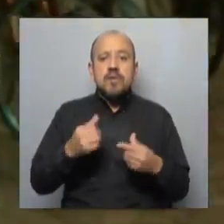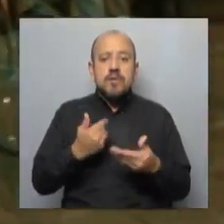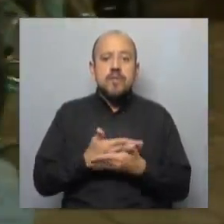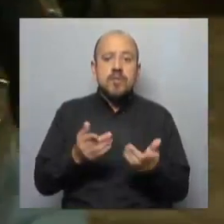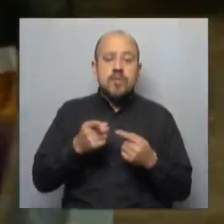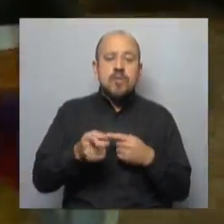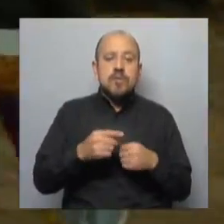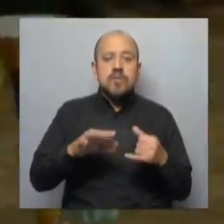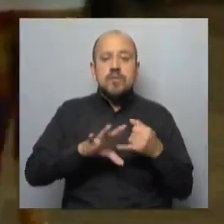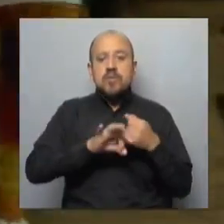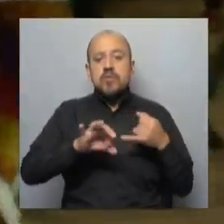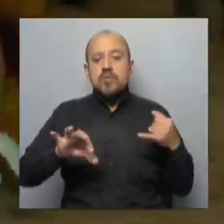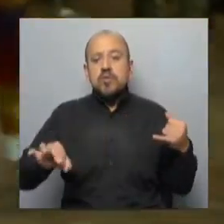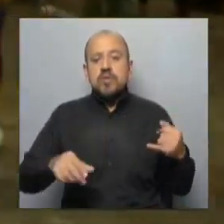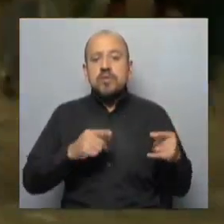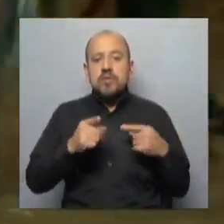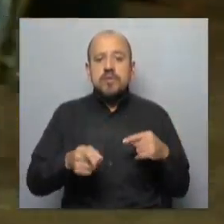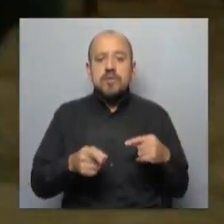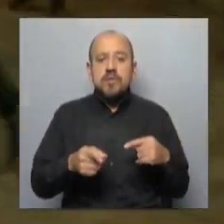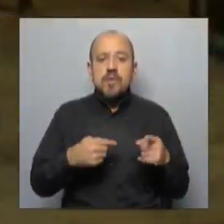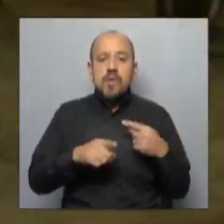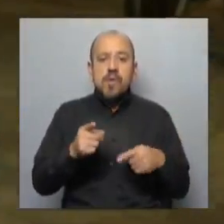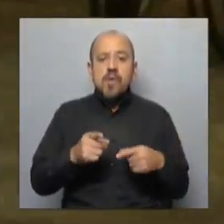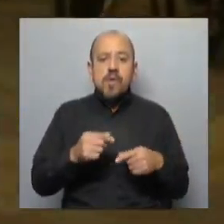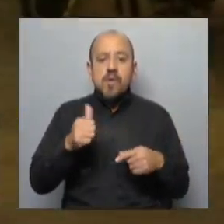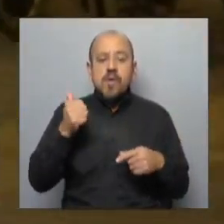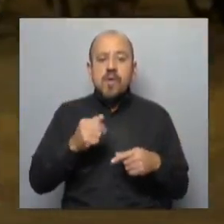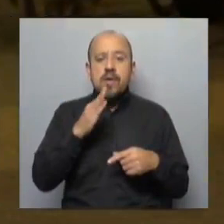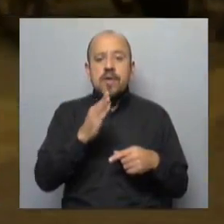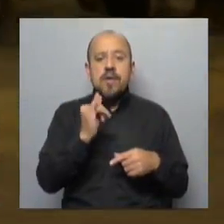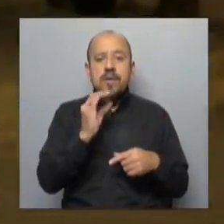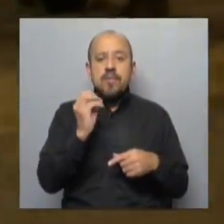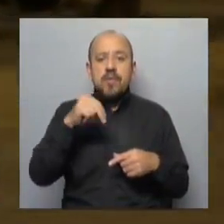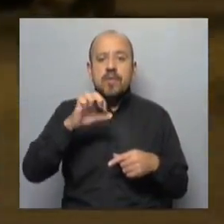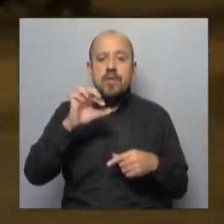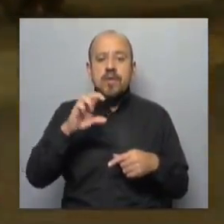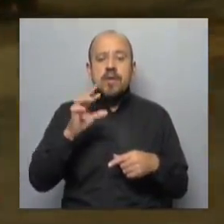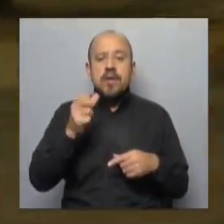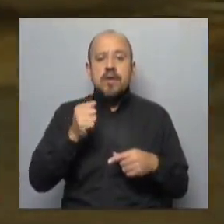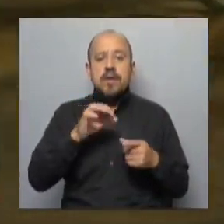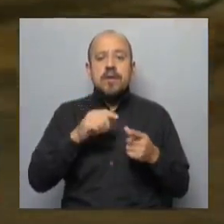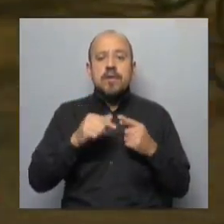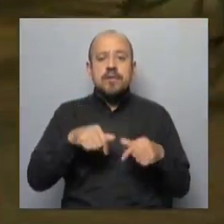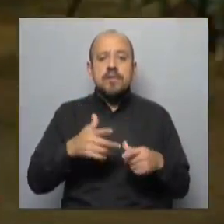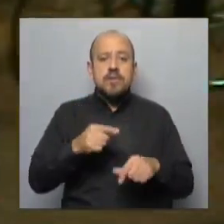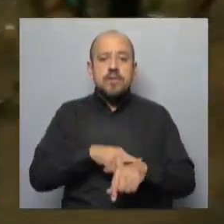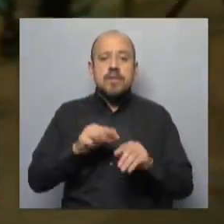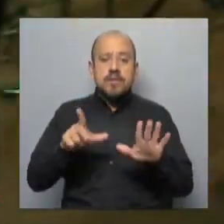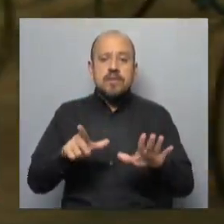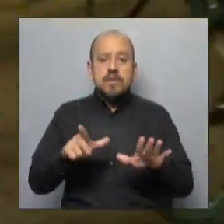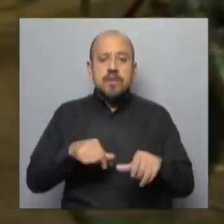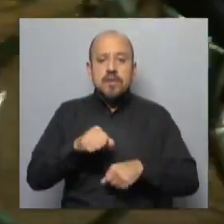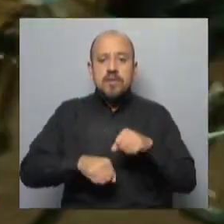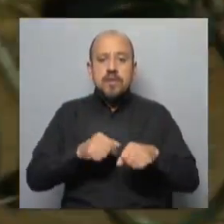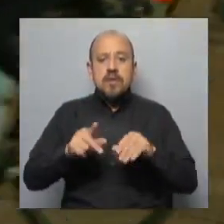hacer unos choricitos sobre ruedas al finalizar la champions eras éste ahora la idea de juntarnos a las siete y salir a rodar